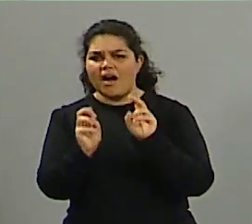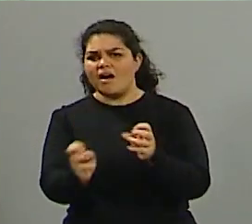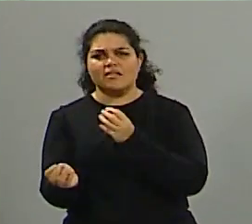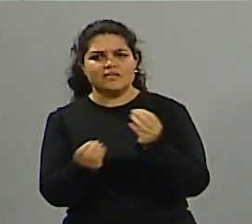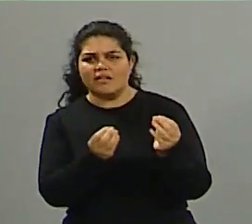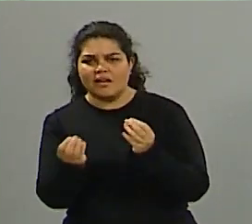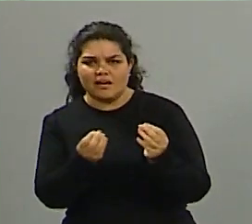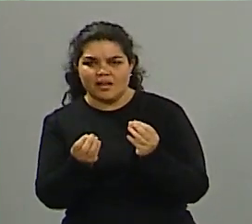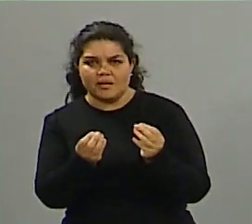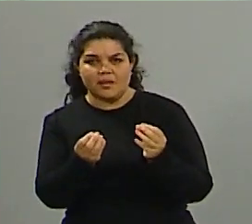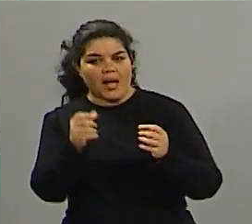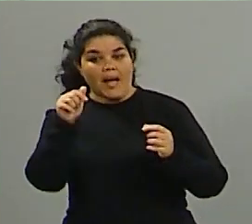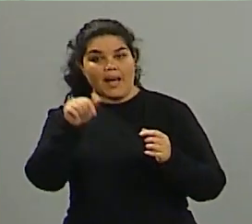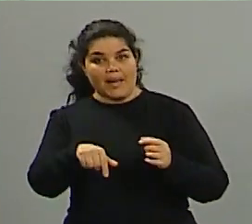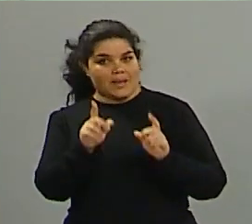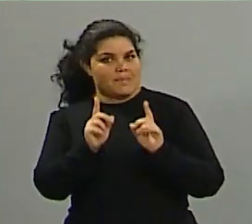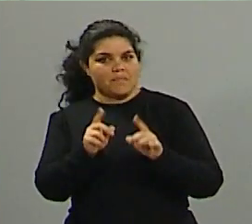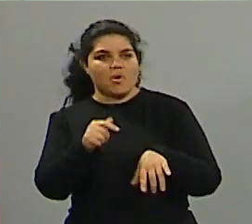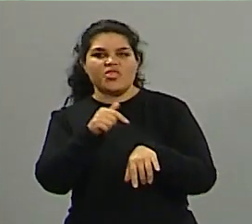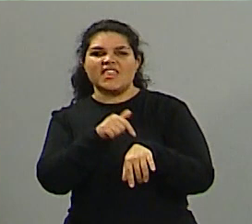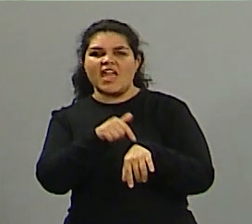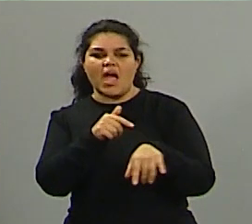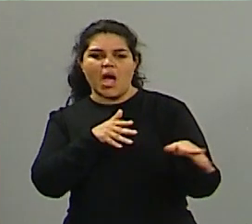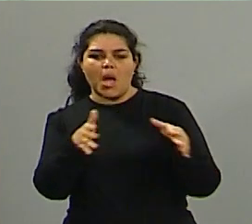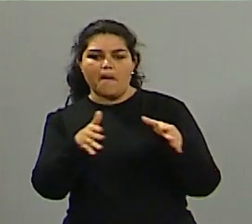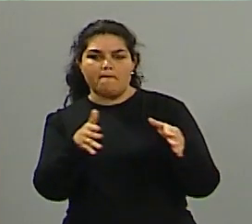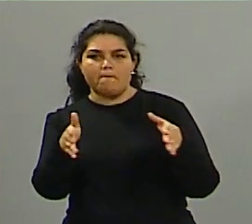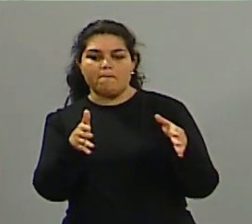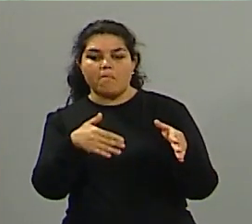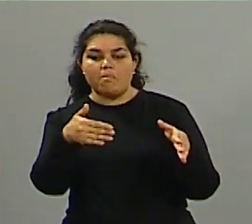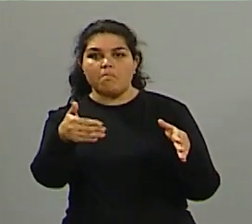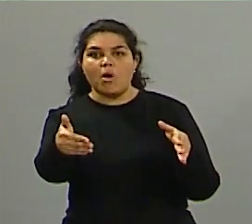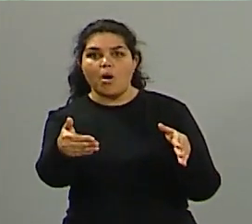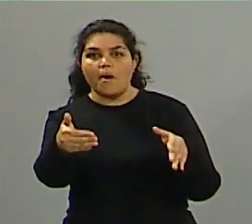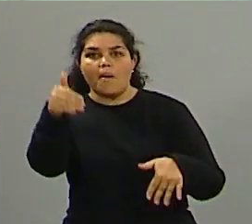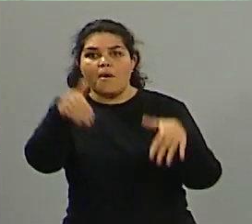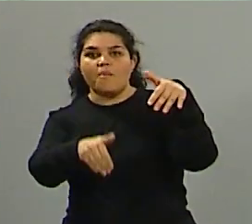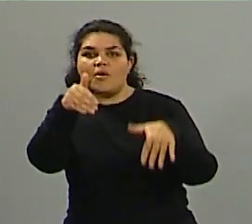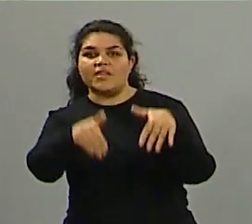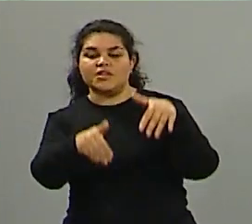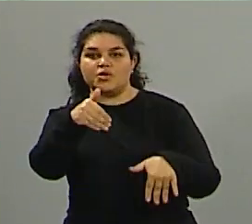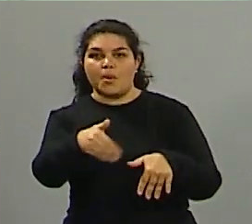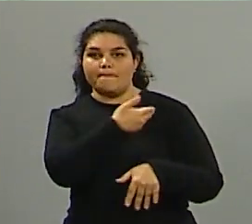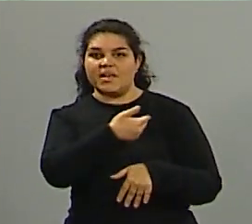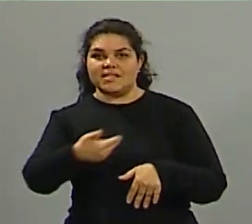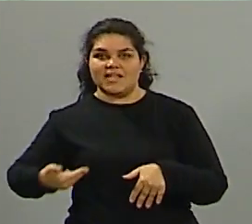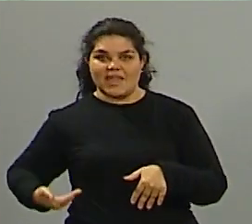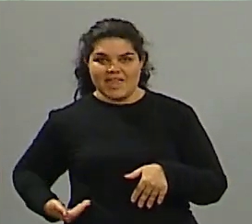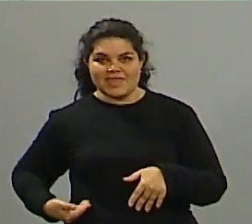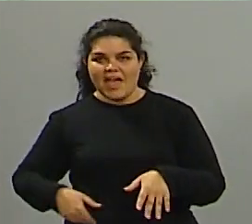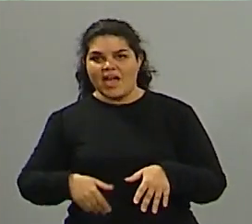que resta del tiempo, ¿no? De las semanas previo a lo que van a ser las generales presidenciales, el efecto que ha